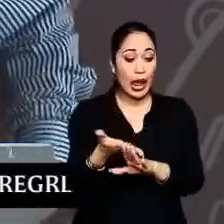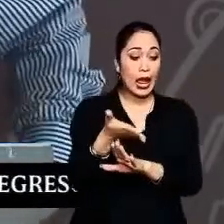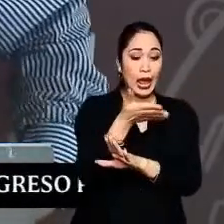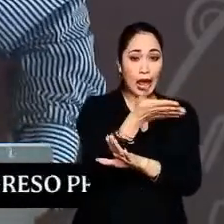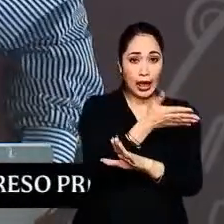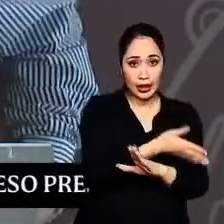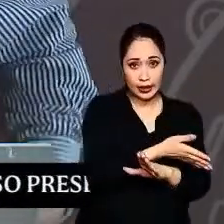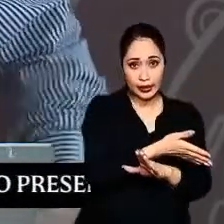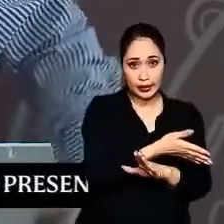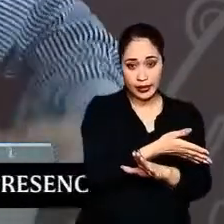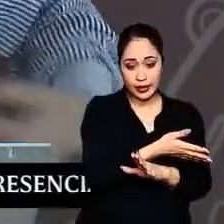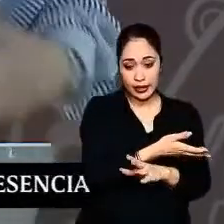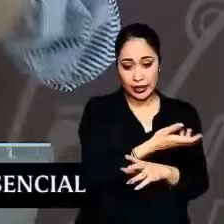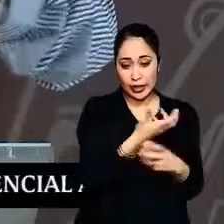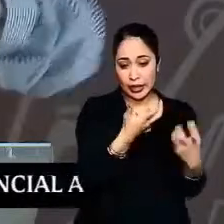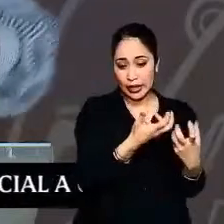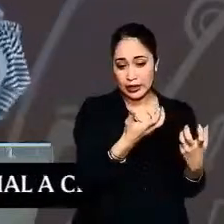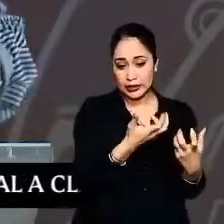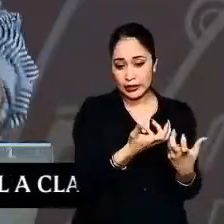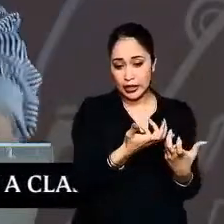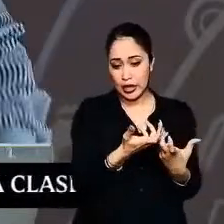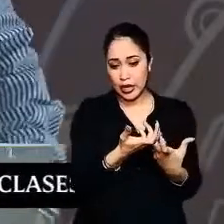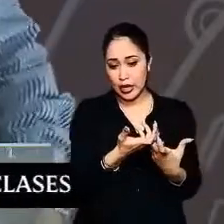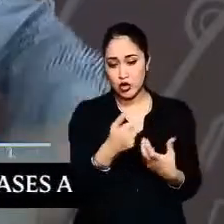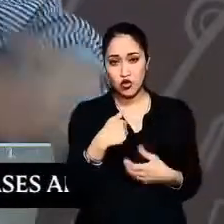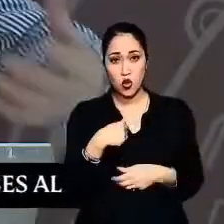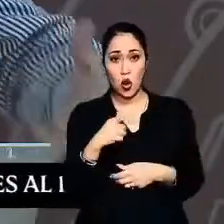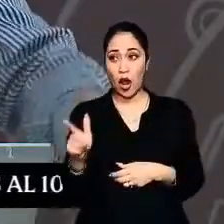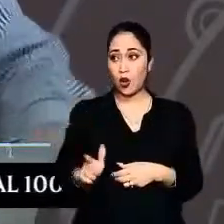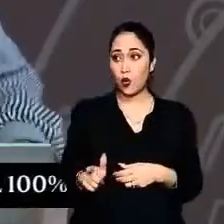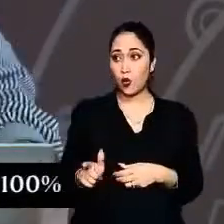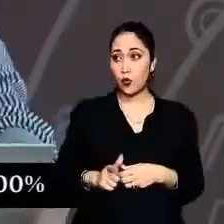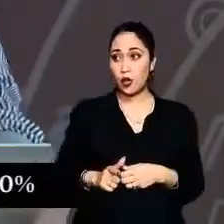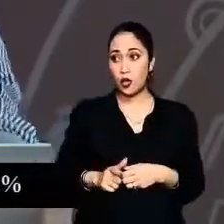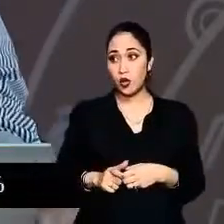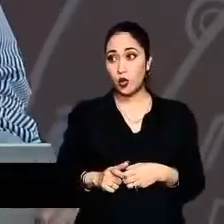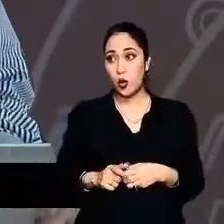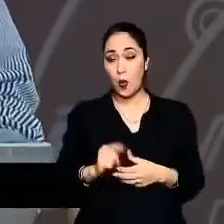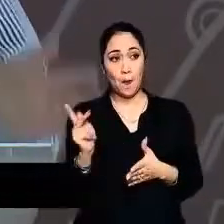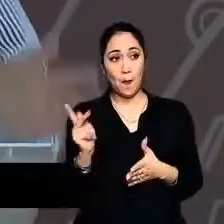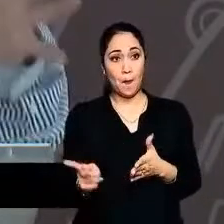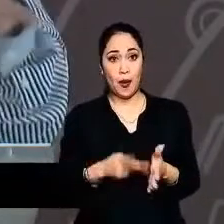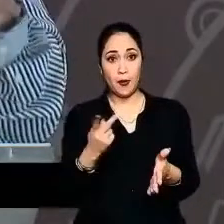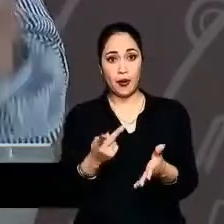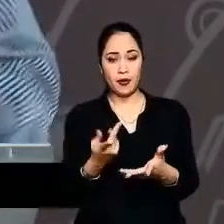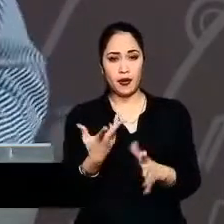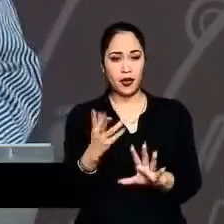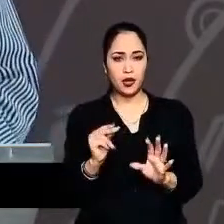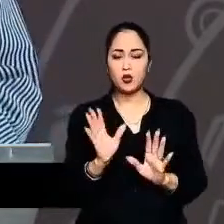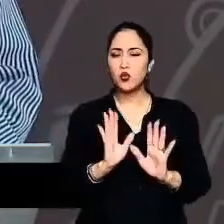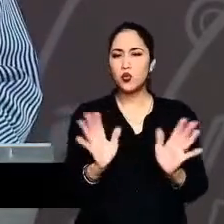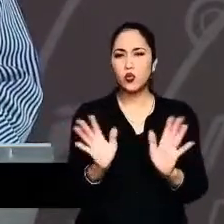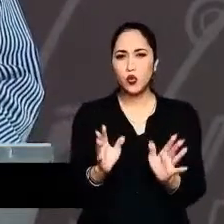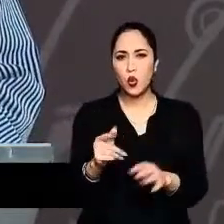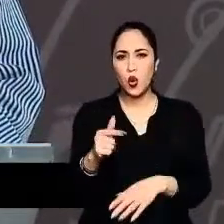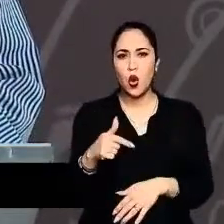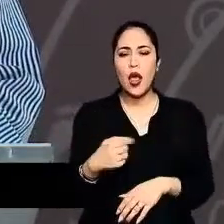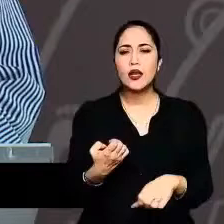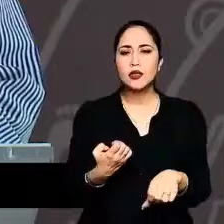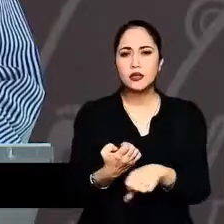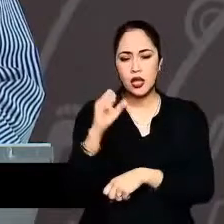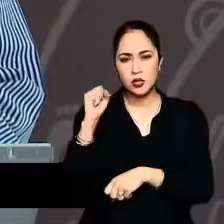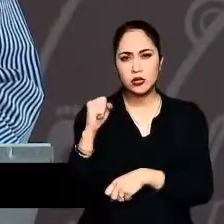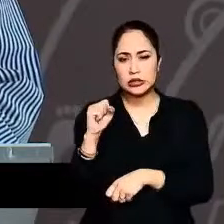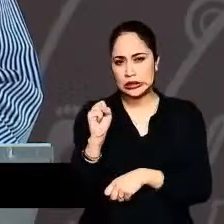prevención no la señalaría como un distintivo de mi gobierno. Para el Estado, sí. Pero este es un distintivo del